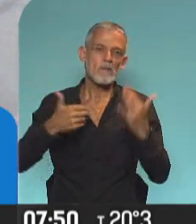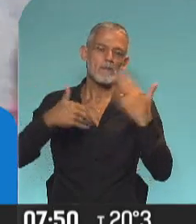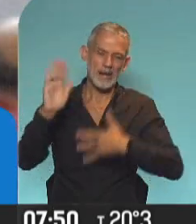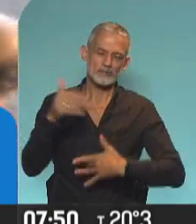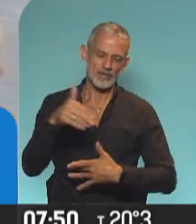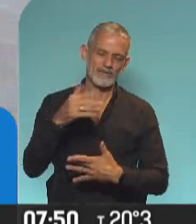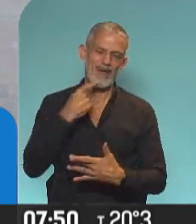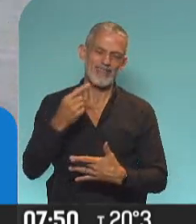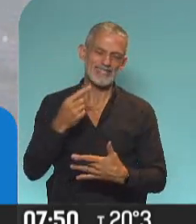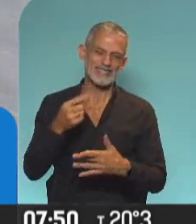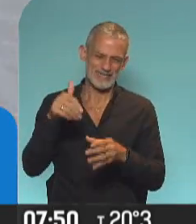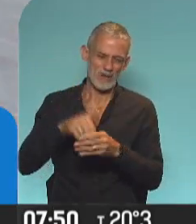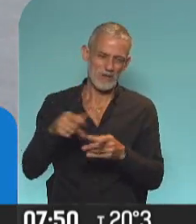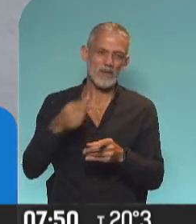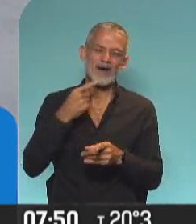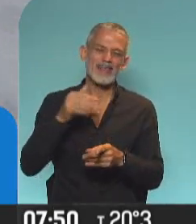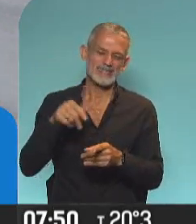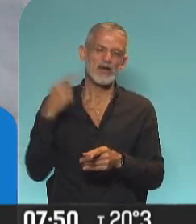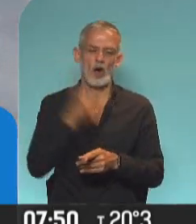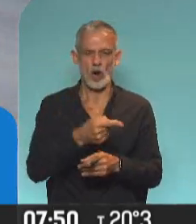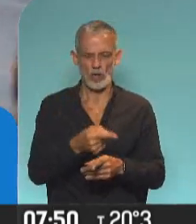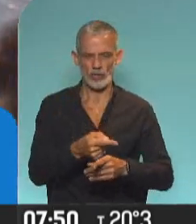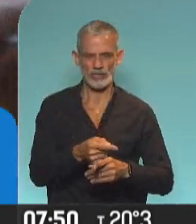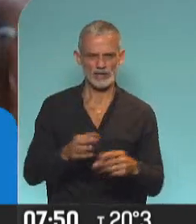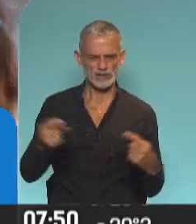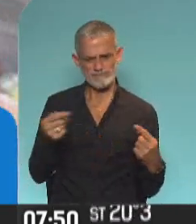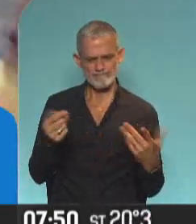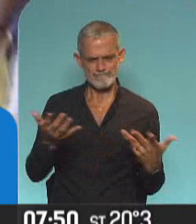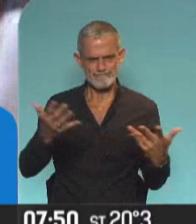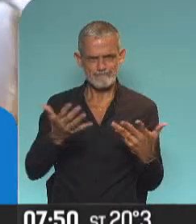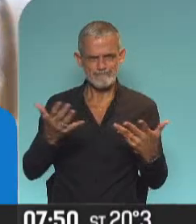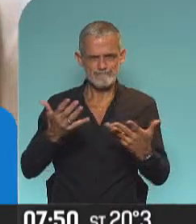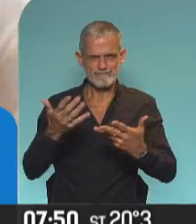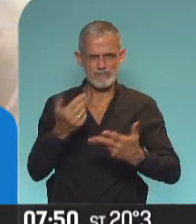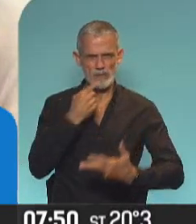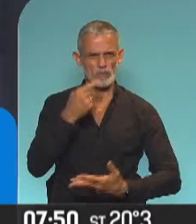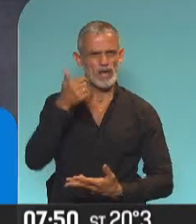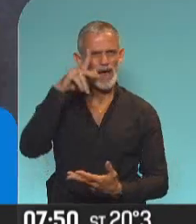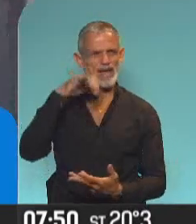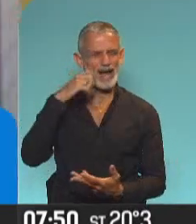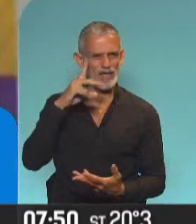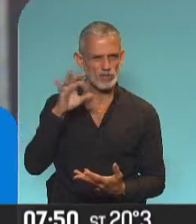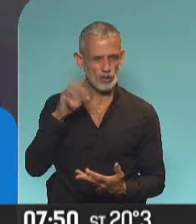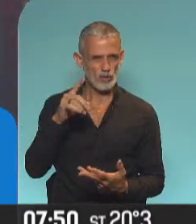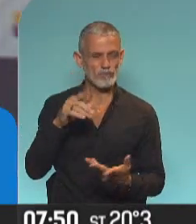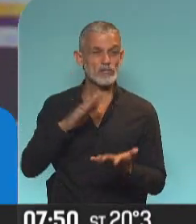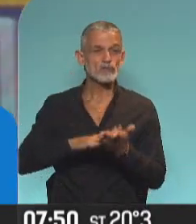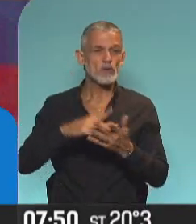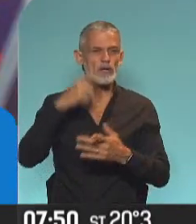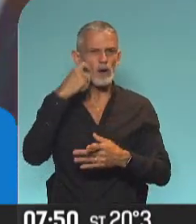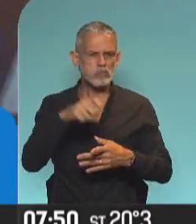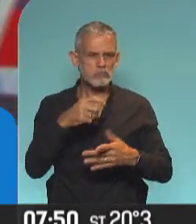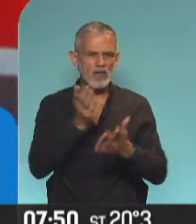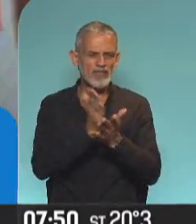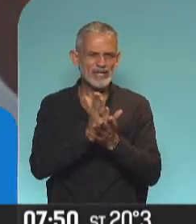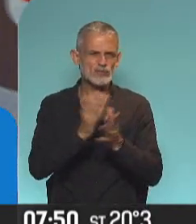a decir, de los que votaron en ese plebiscito, que está en contra. Hay una paradoja, ¿no? Porque, sí. A ver, las denuncias de violación a los